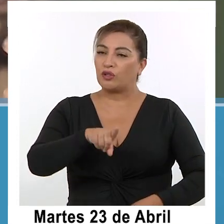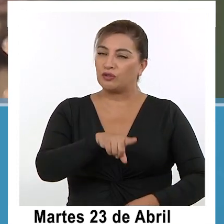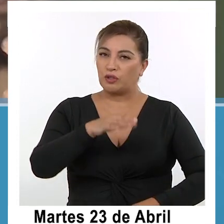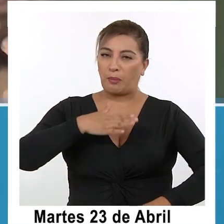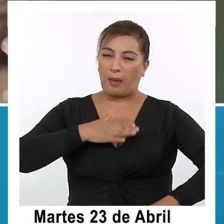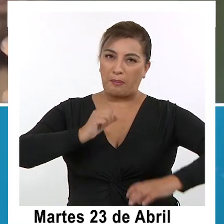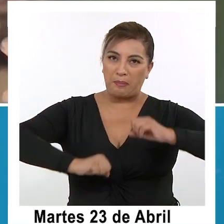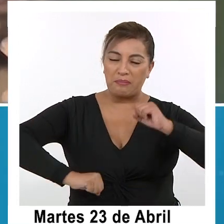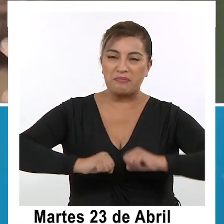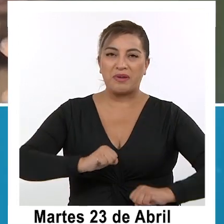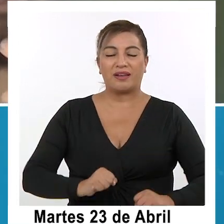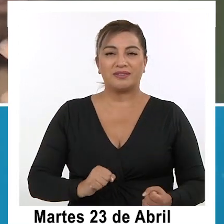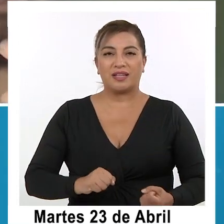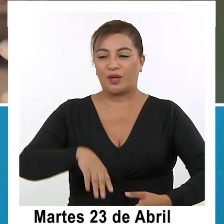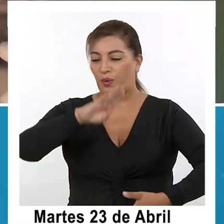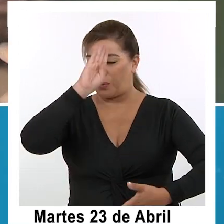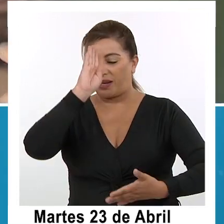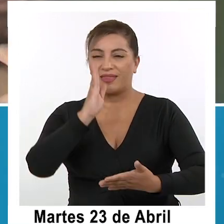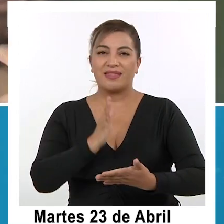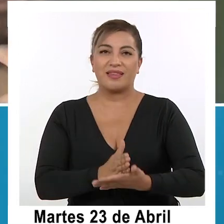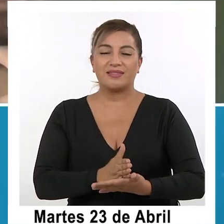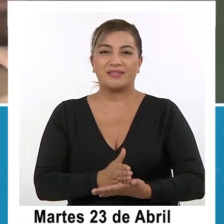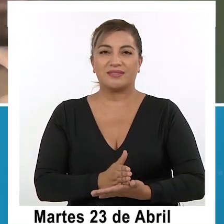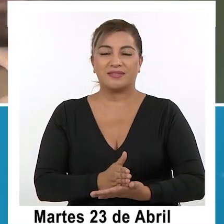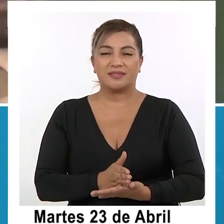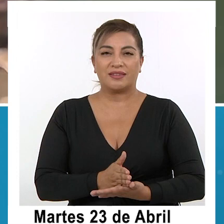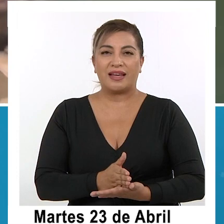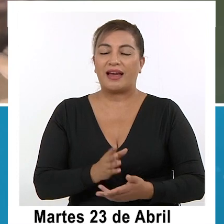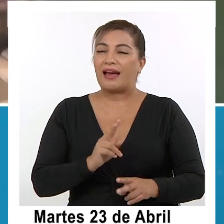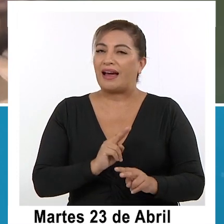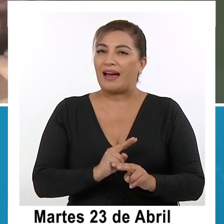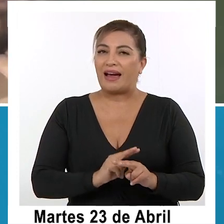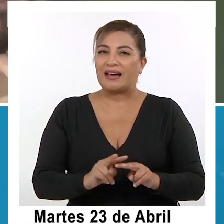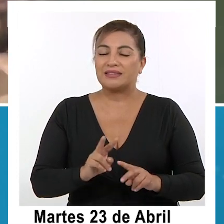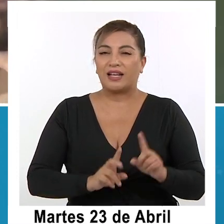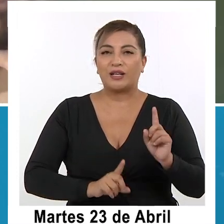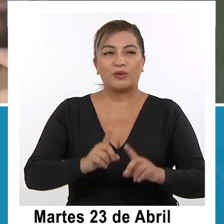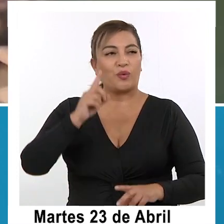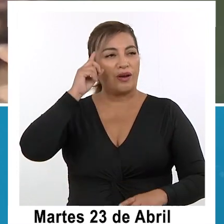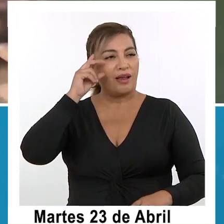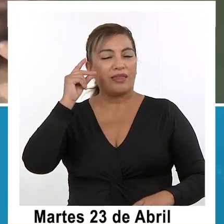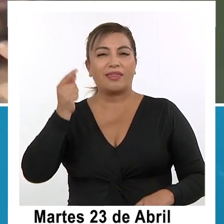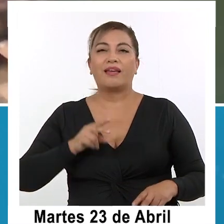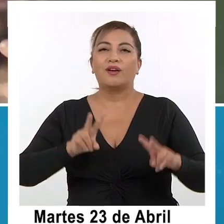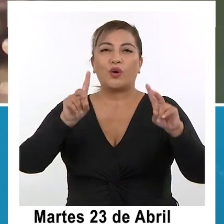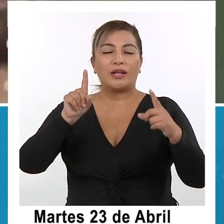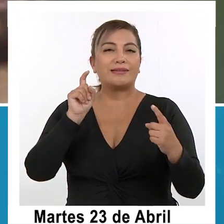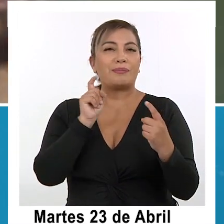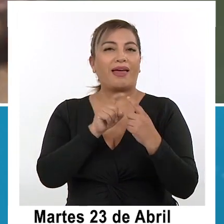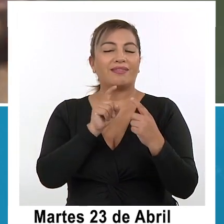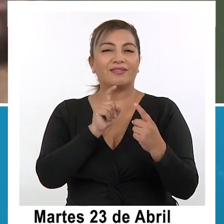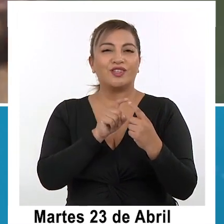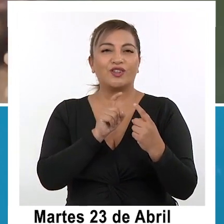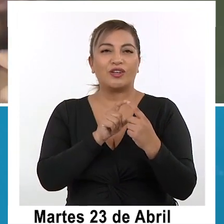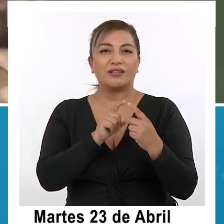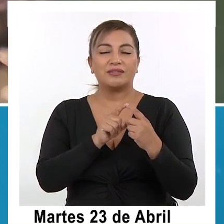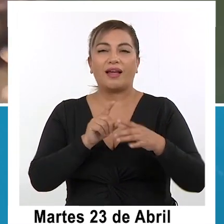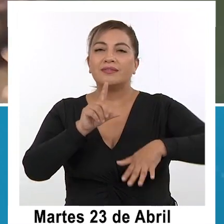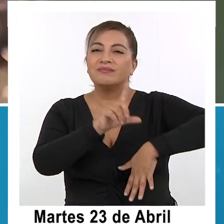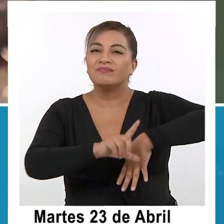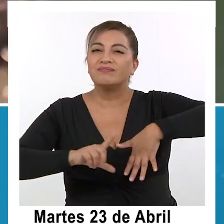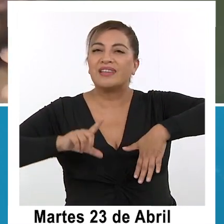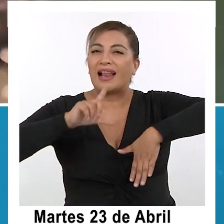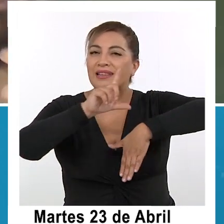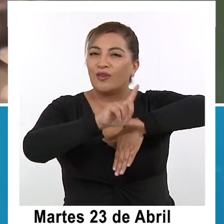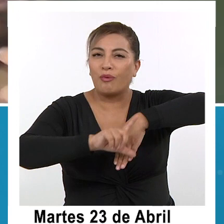estamos por decisión de nuestra casa matriz de brío haciendo este tipo de iniciativas en conectividad en toda la en toda latinoamérica estamos